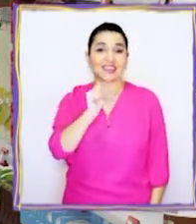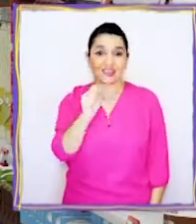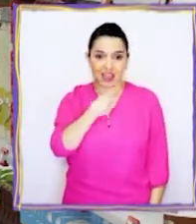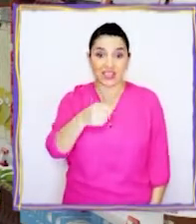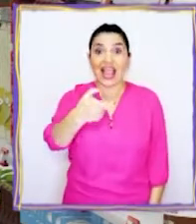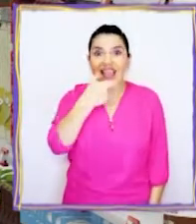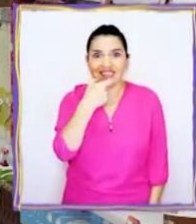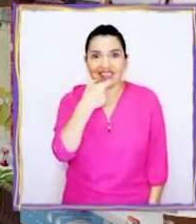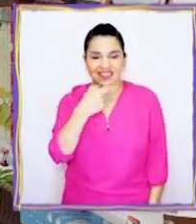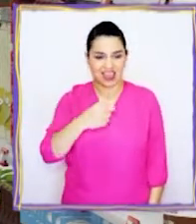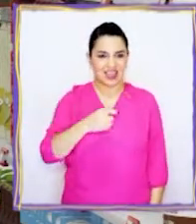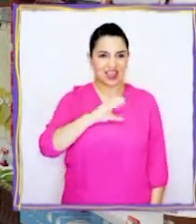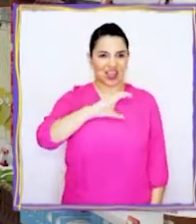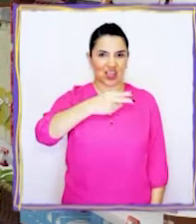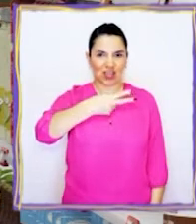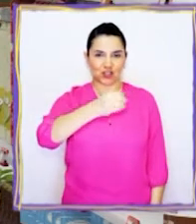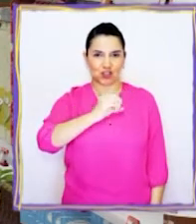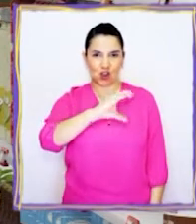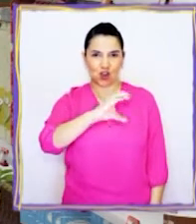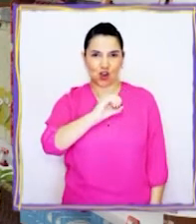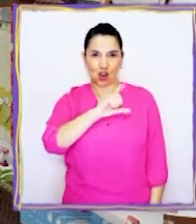galletas, galletas,